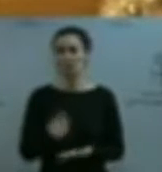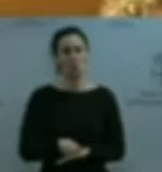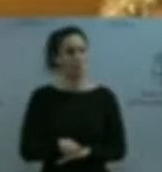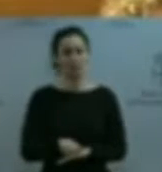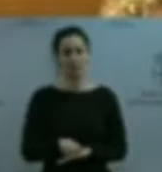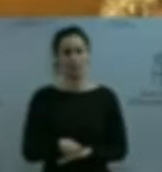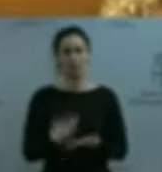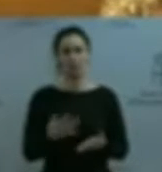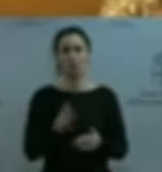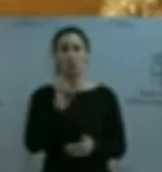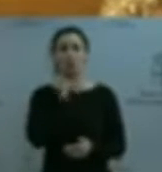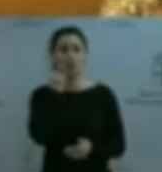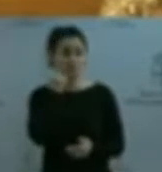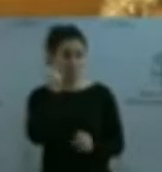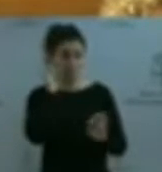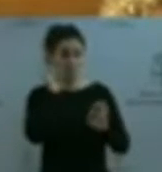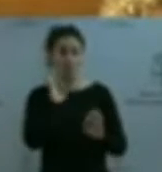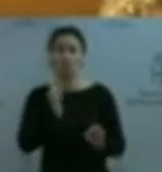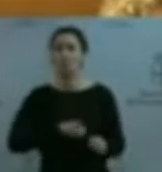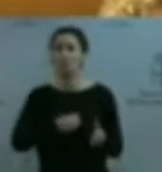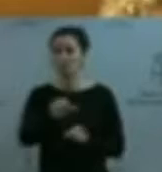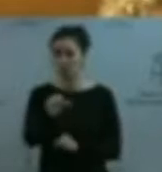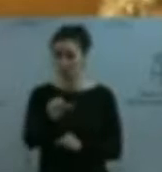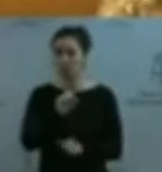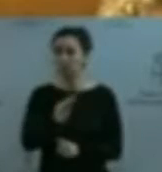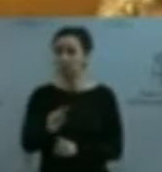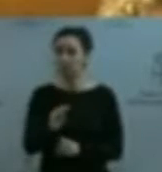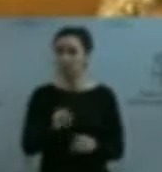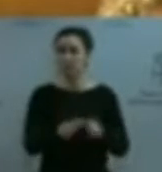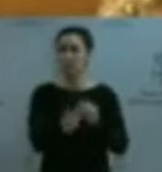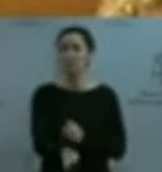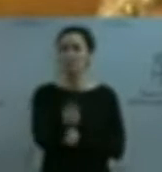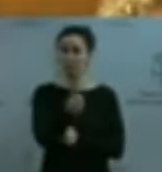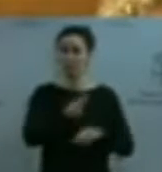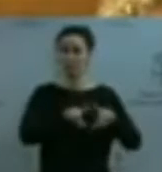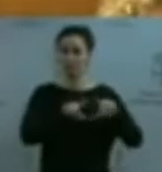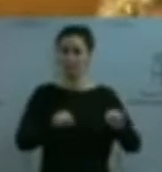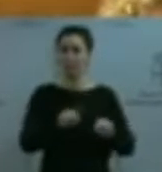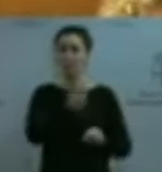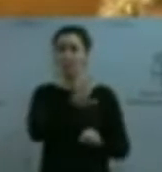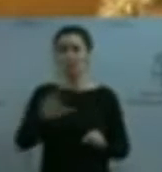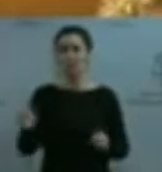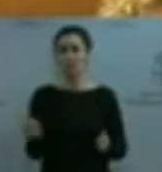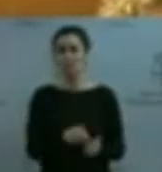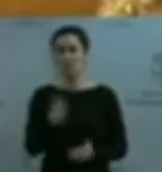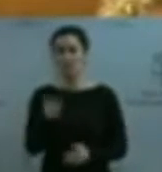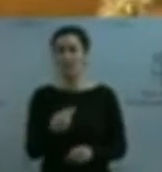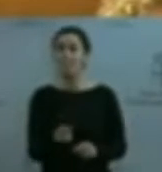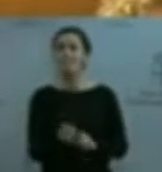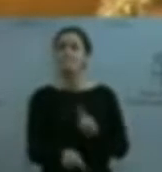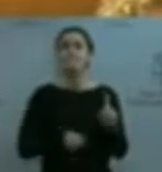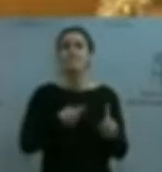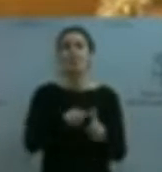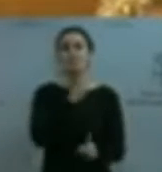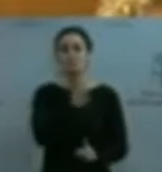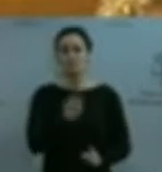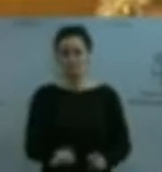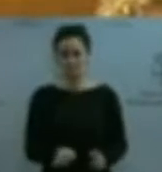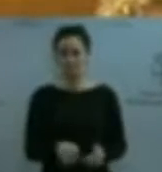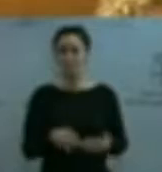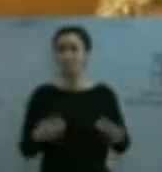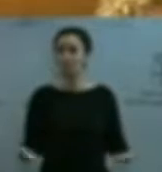a la Autoridad Portuaria de Gijón y al Principado 54.000 euros más los intereses. Insisto, de manera solidaria a las